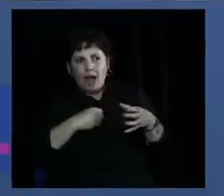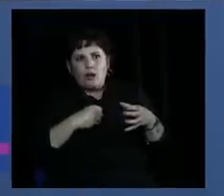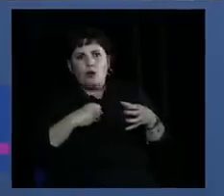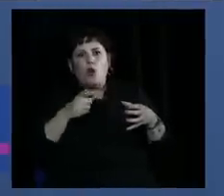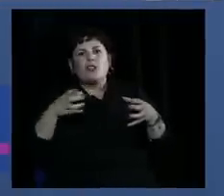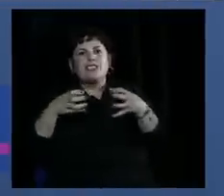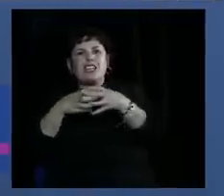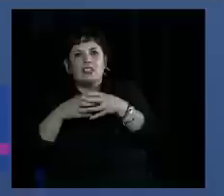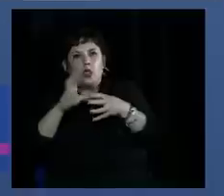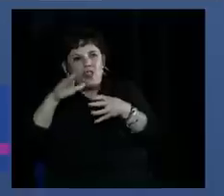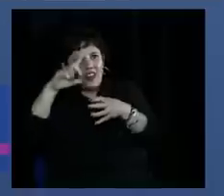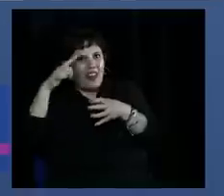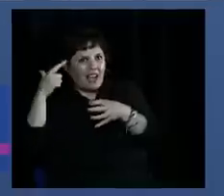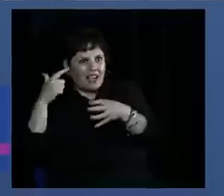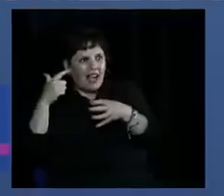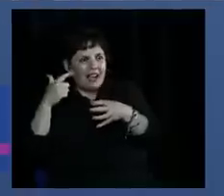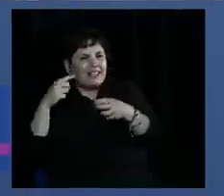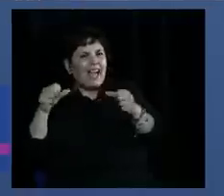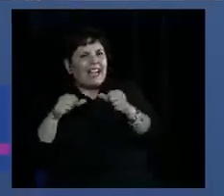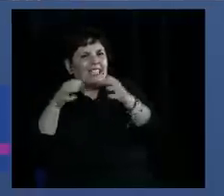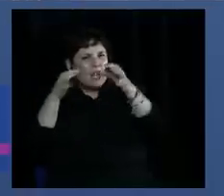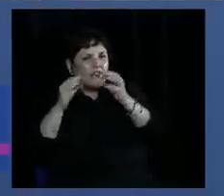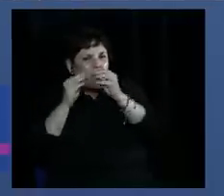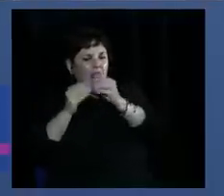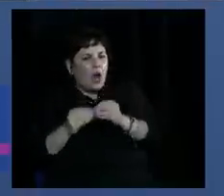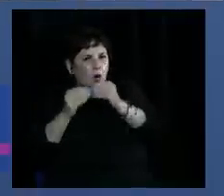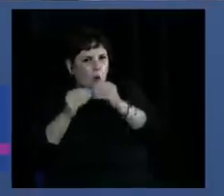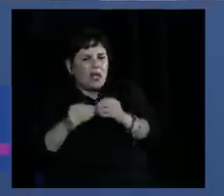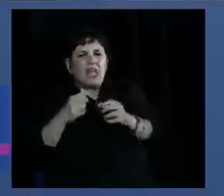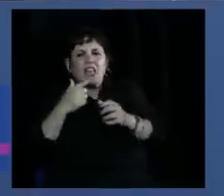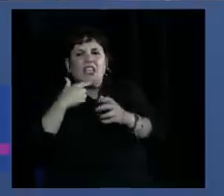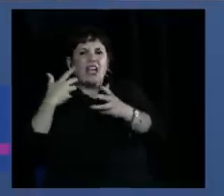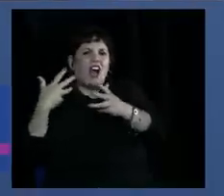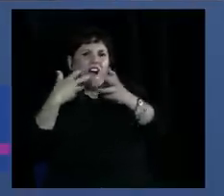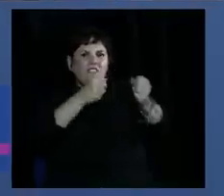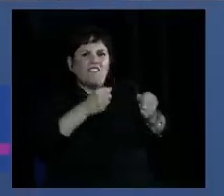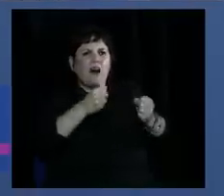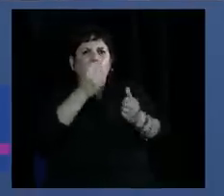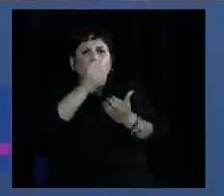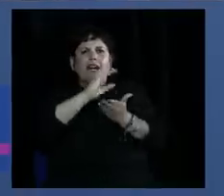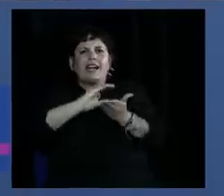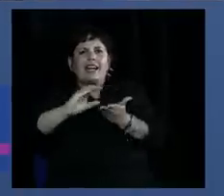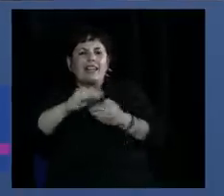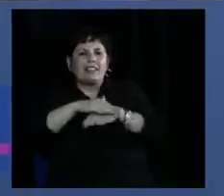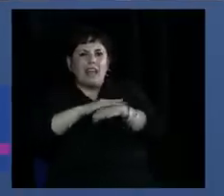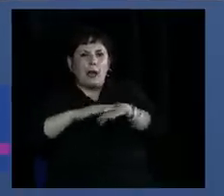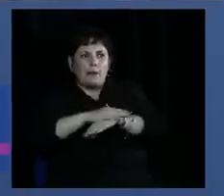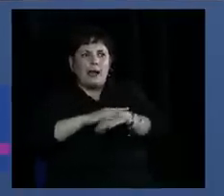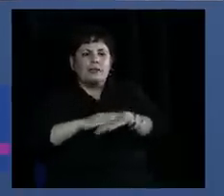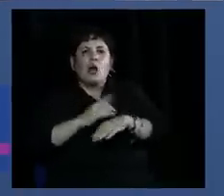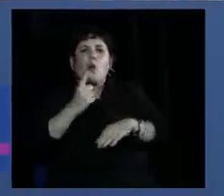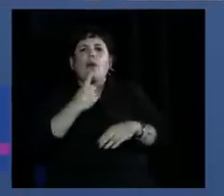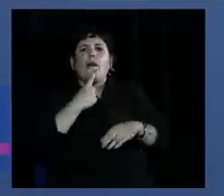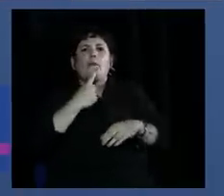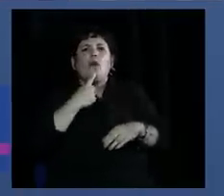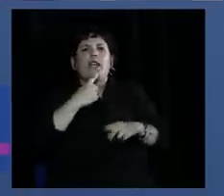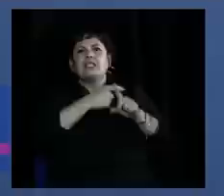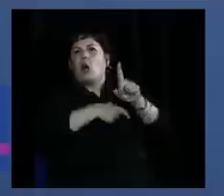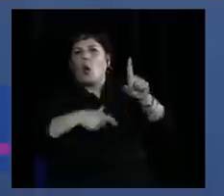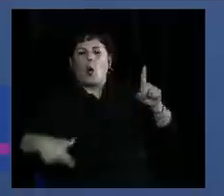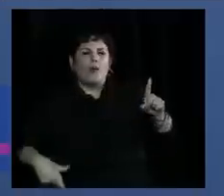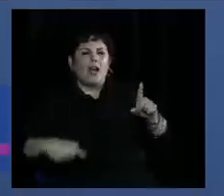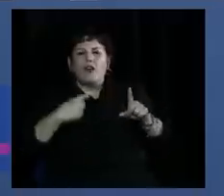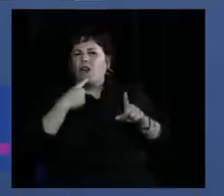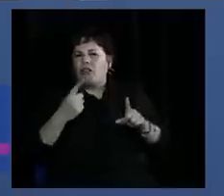sector de la calle. Si hay que hacer bien la cuenta, que estarían a favor de la renta básica, que es una política que el gobierno ha insistido en que